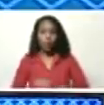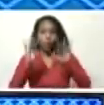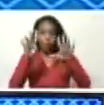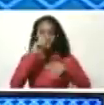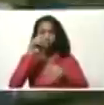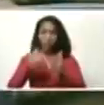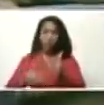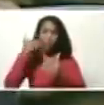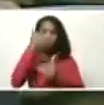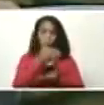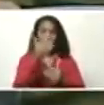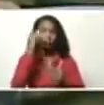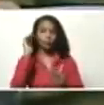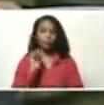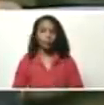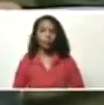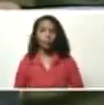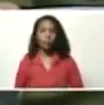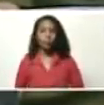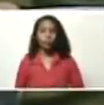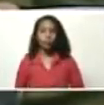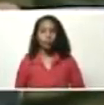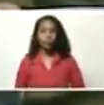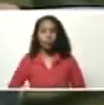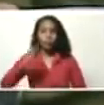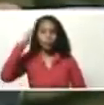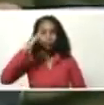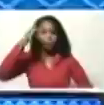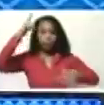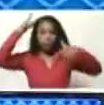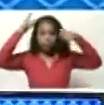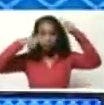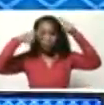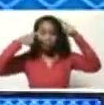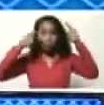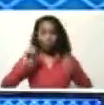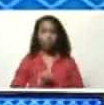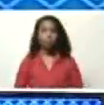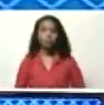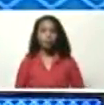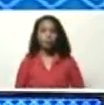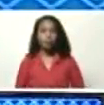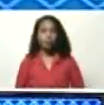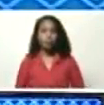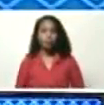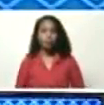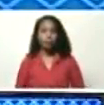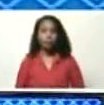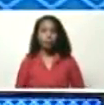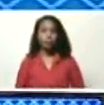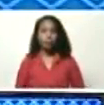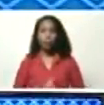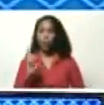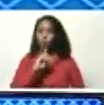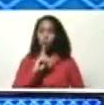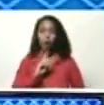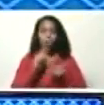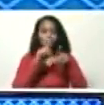9 años después, que el comandante Hugo Rafael Chávez Frías no aró en el